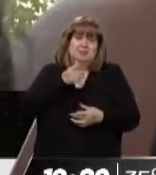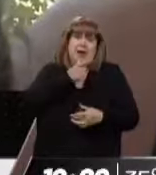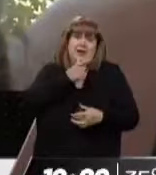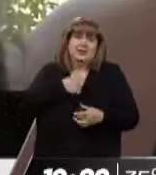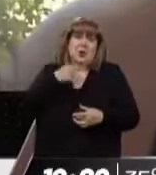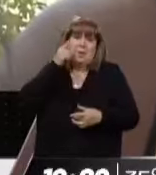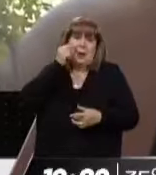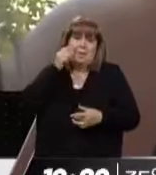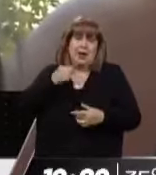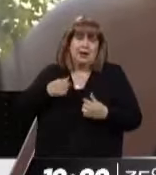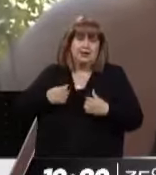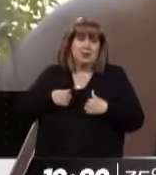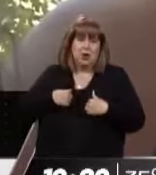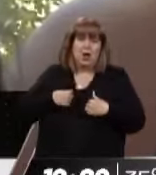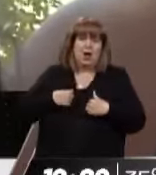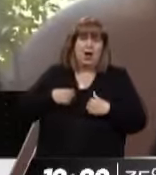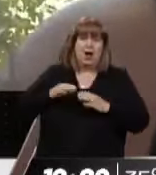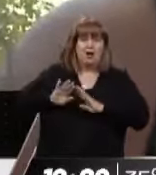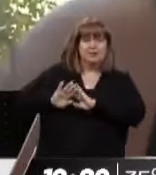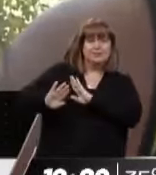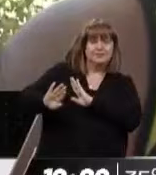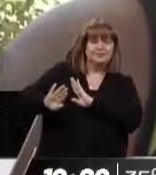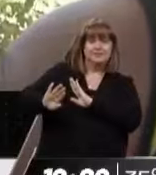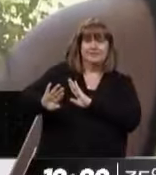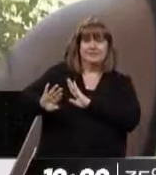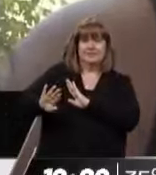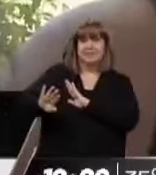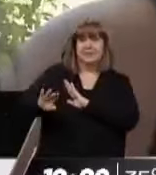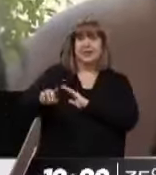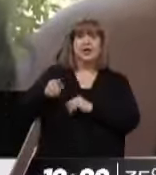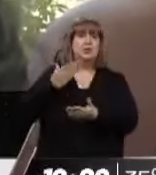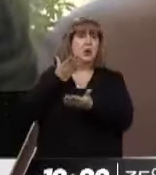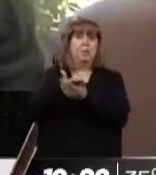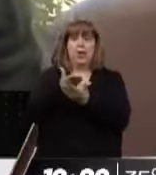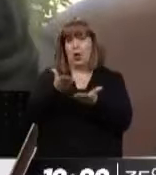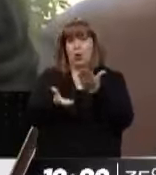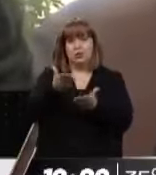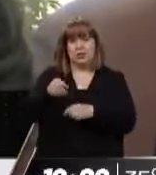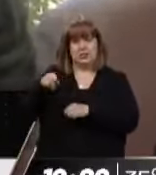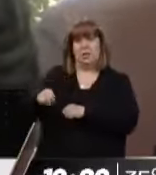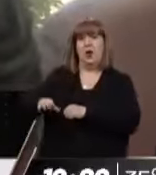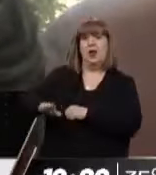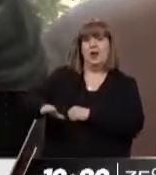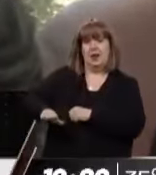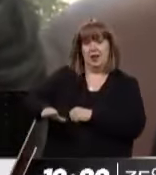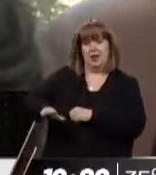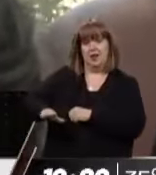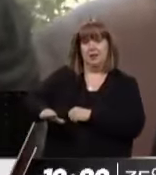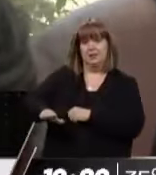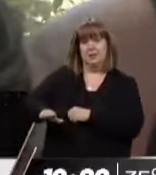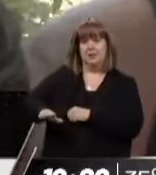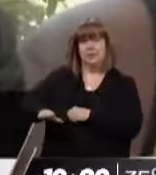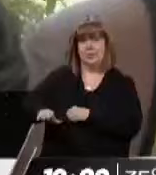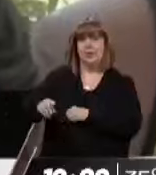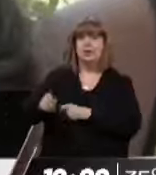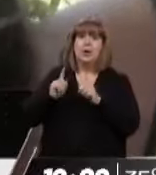pero bueno, vamos a dejar las cosas así nomás y que salga todo al lugar. Y que se haga justicia. Y que se haga justicia por el nene. Y que se haga